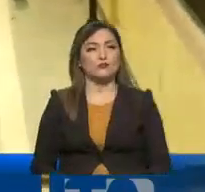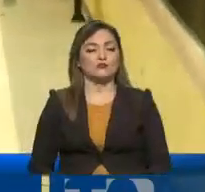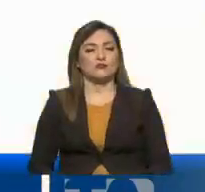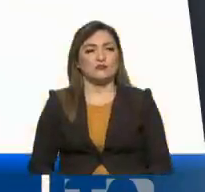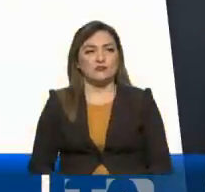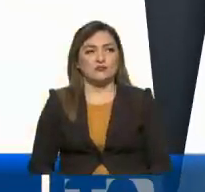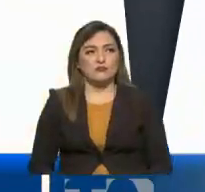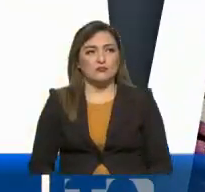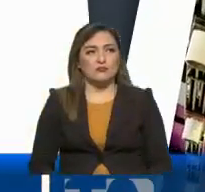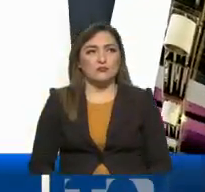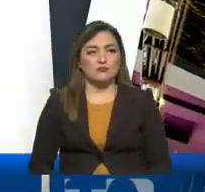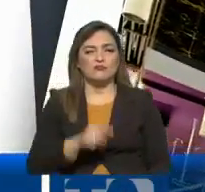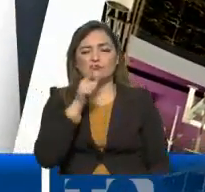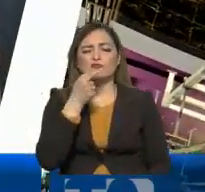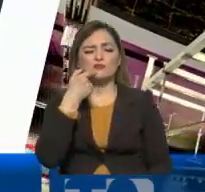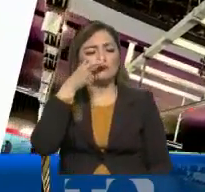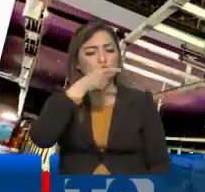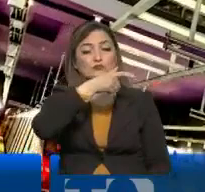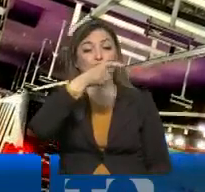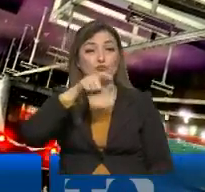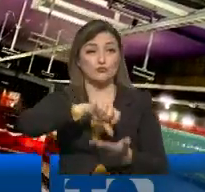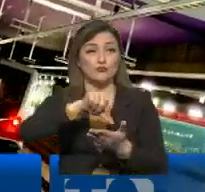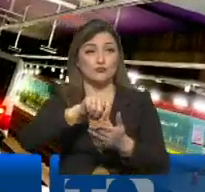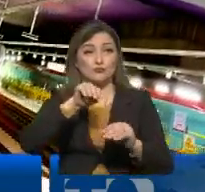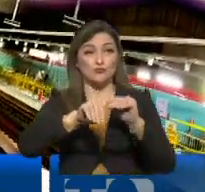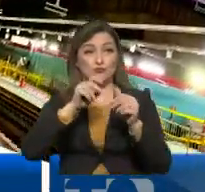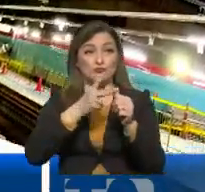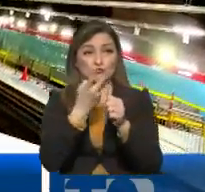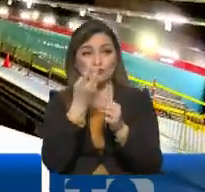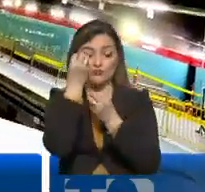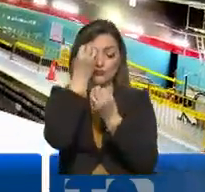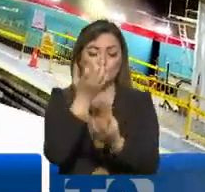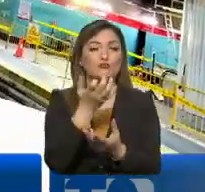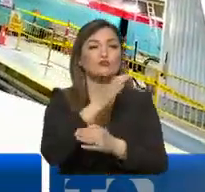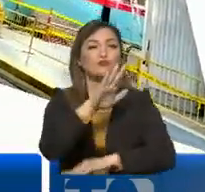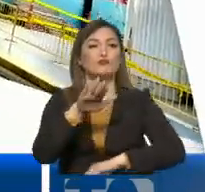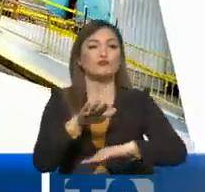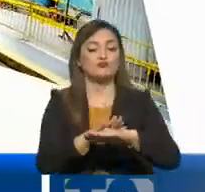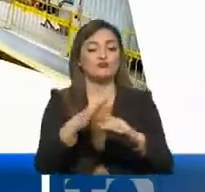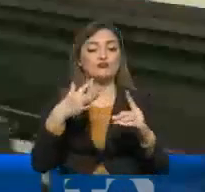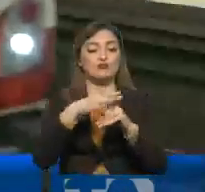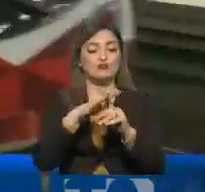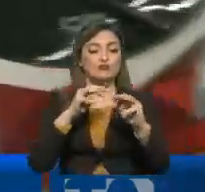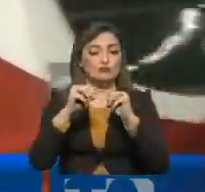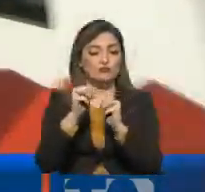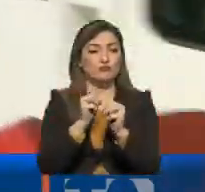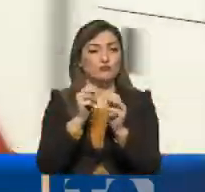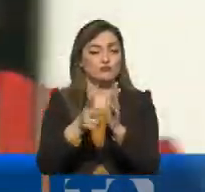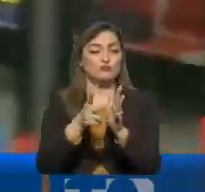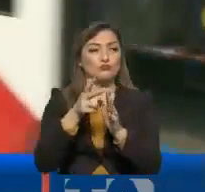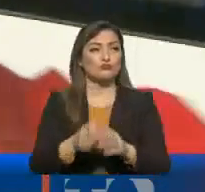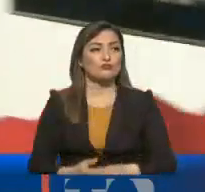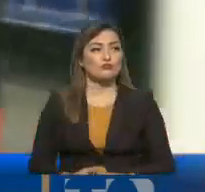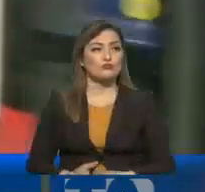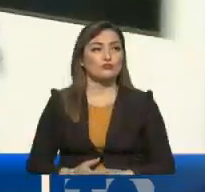lo afirma la Veeduría Ciudadana, que realizó y presentó un segundo informe respecto a la situación de esta monumental